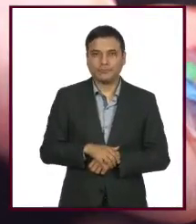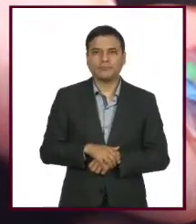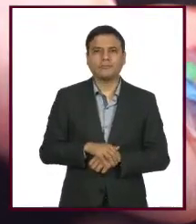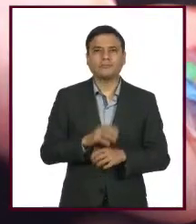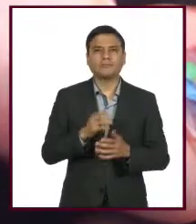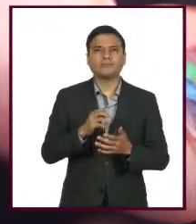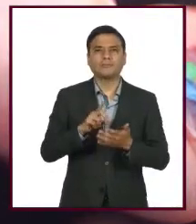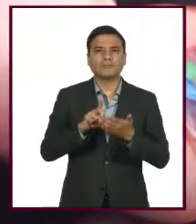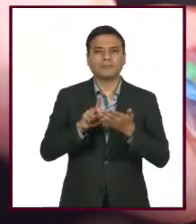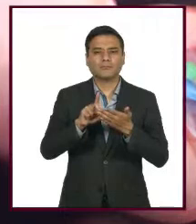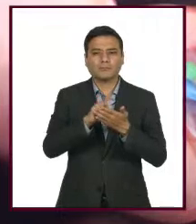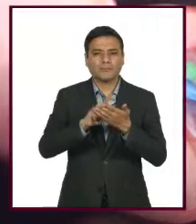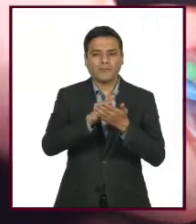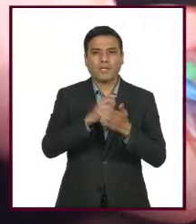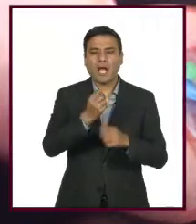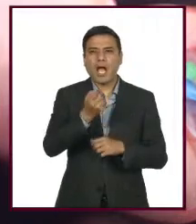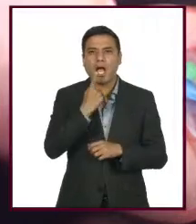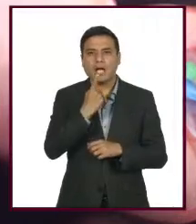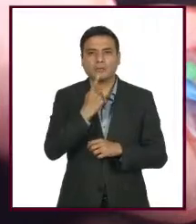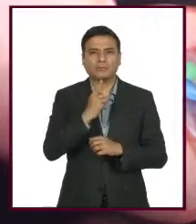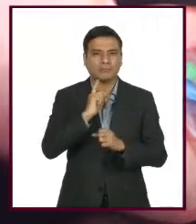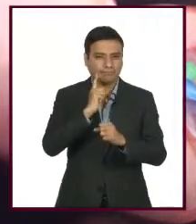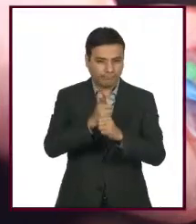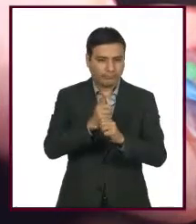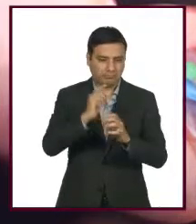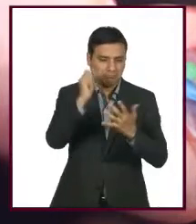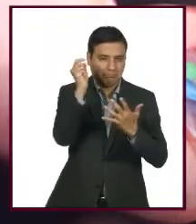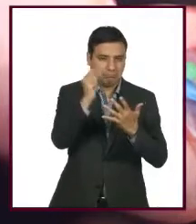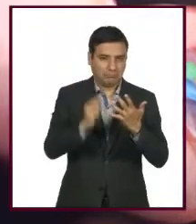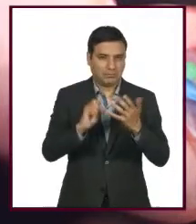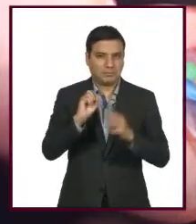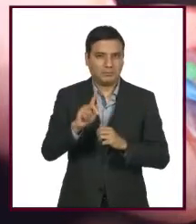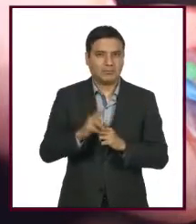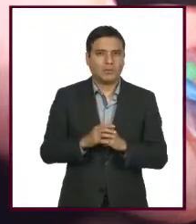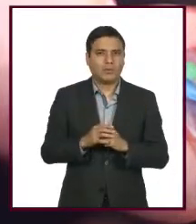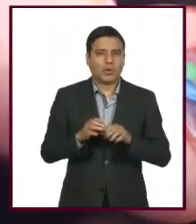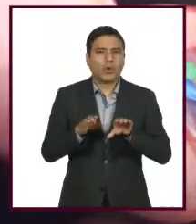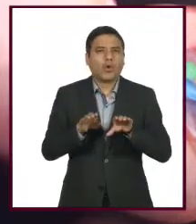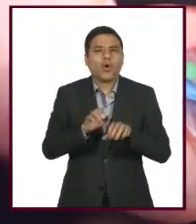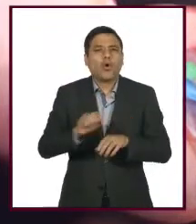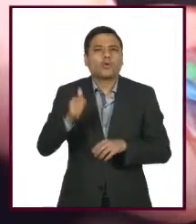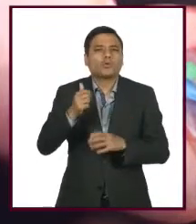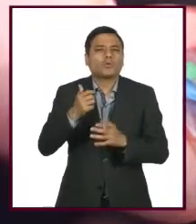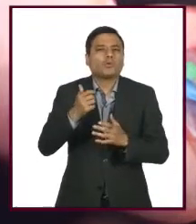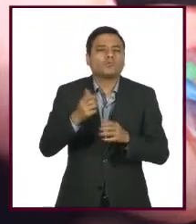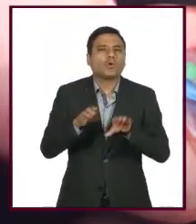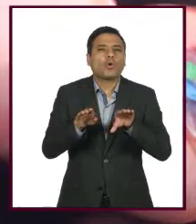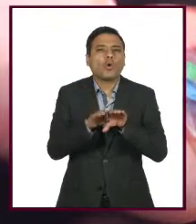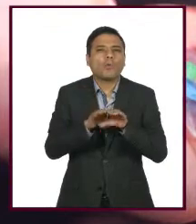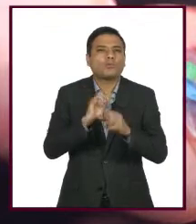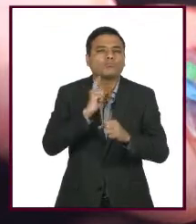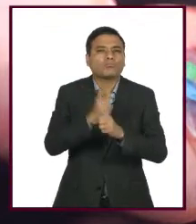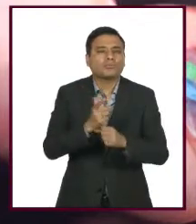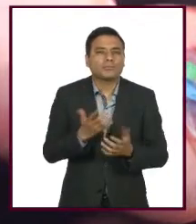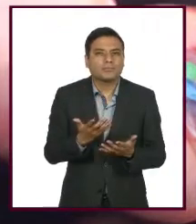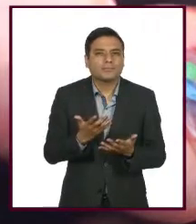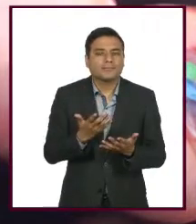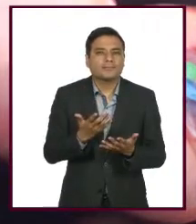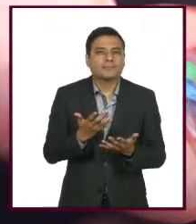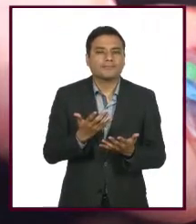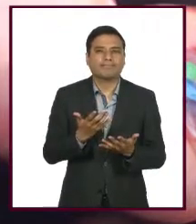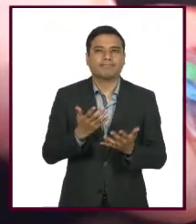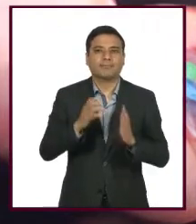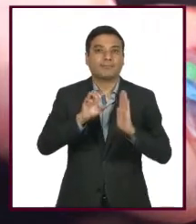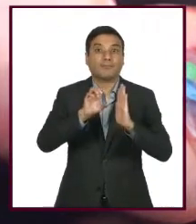de metanfetaminas, ¿de qué otro modo podemos afirmar que un estudiante las consume, doctor? Este tema se complica cuando afirmamos algo